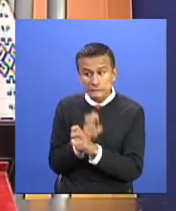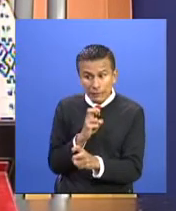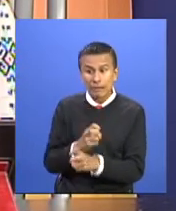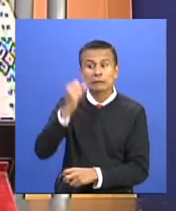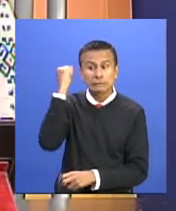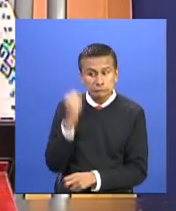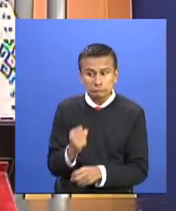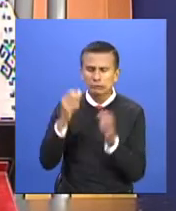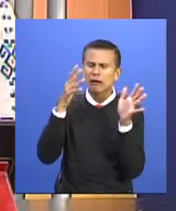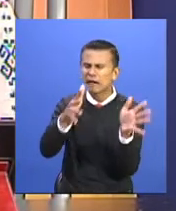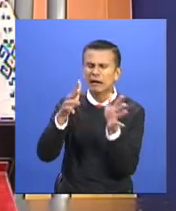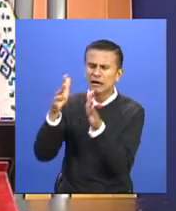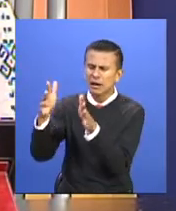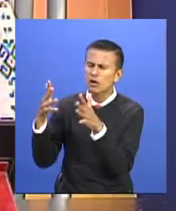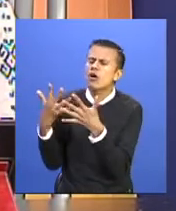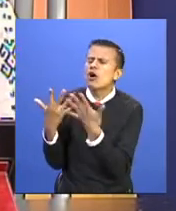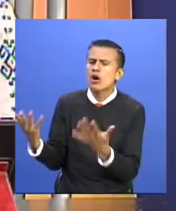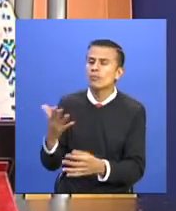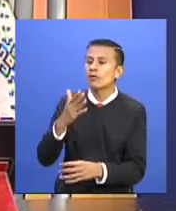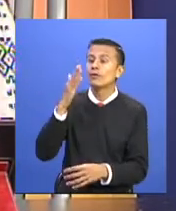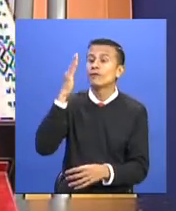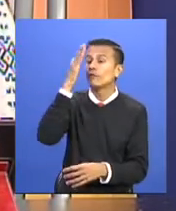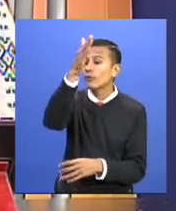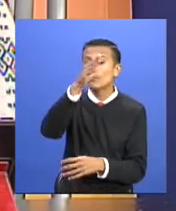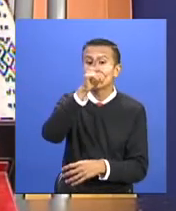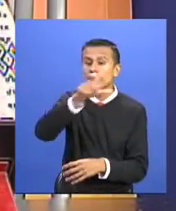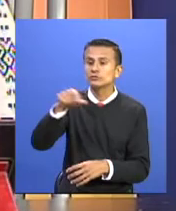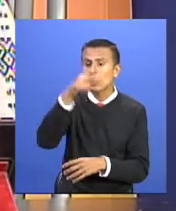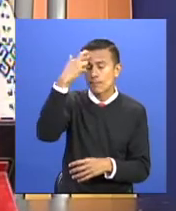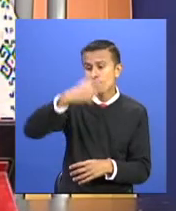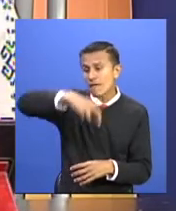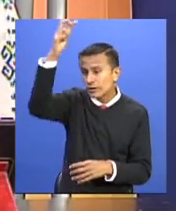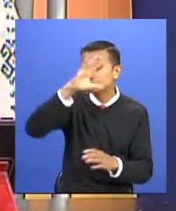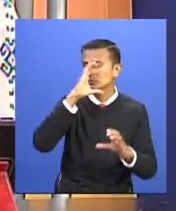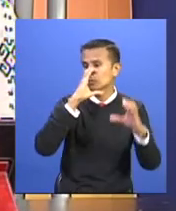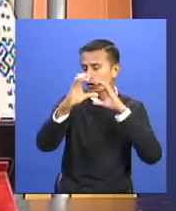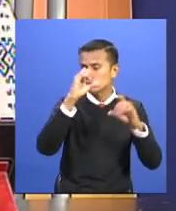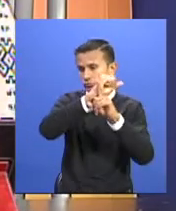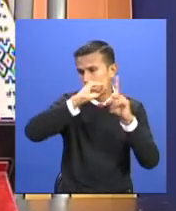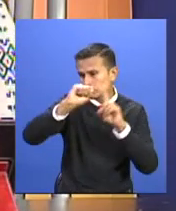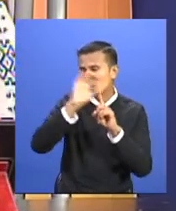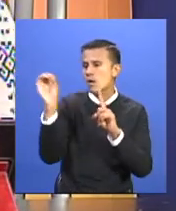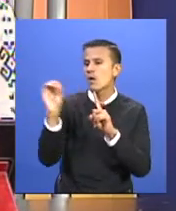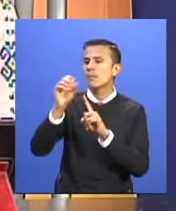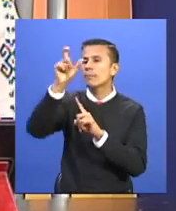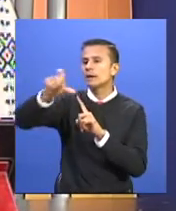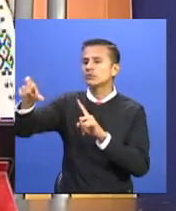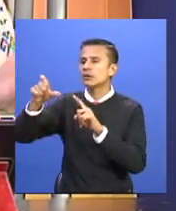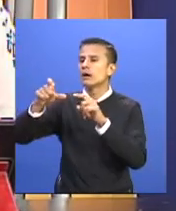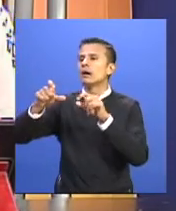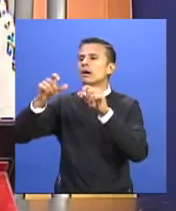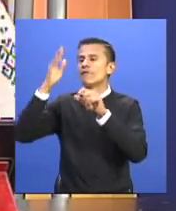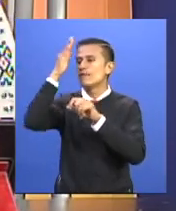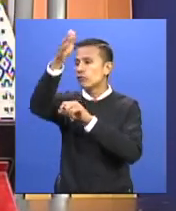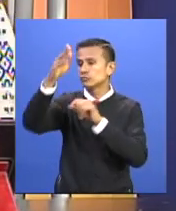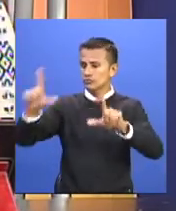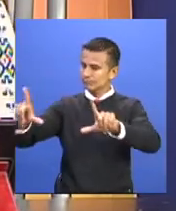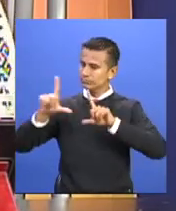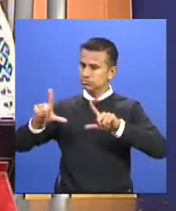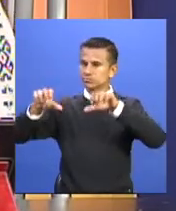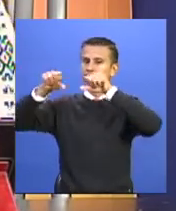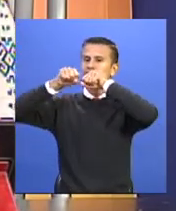docentes en ese proceso de formación de esas nuevas generaciones de profesionales, comunicadores sociales y publicistas que finalmente van a